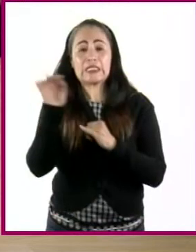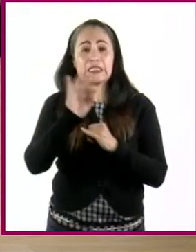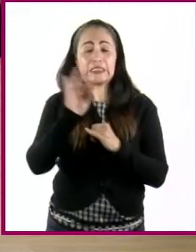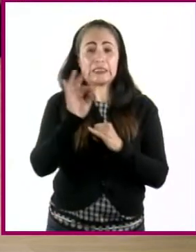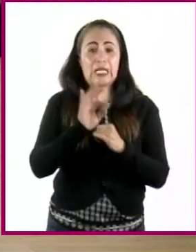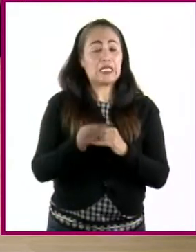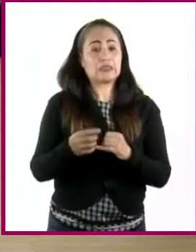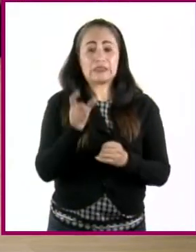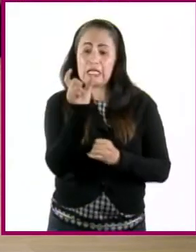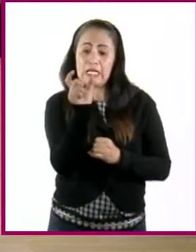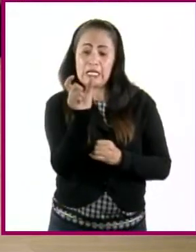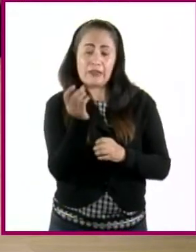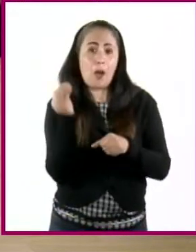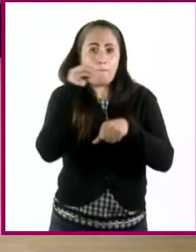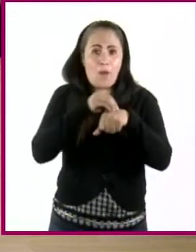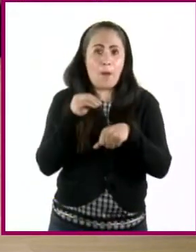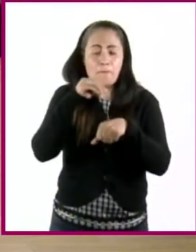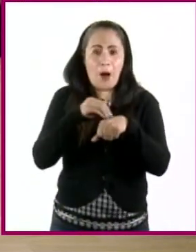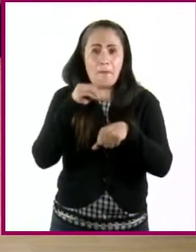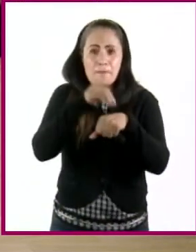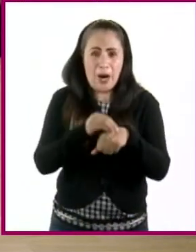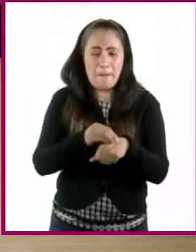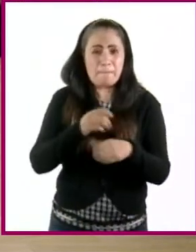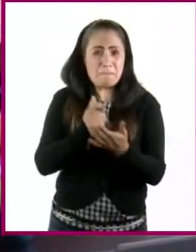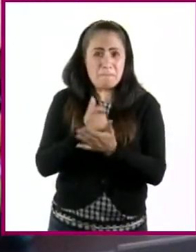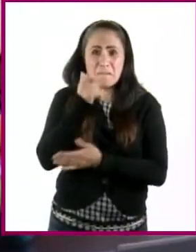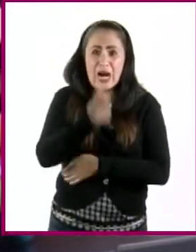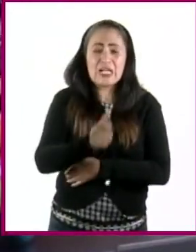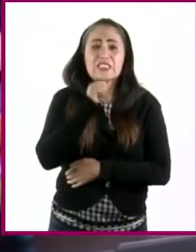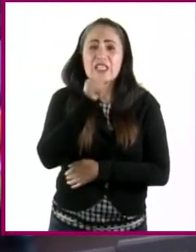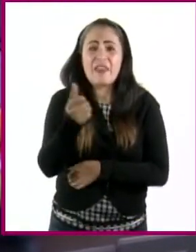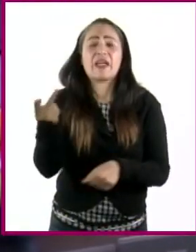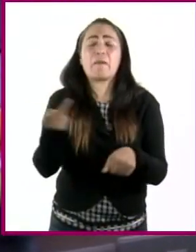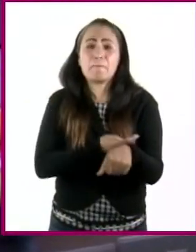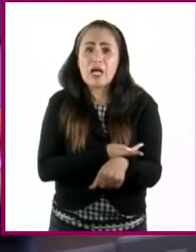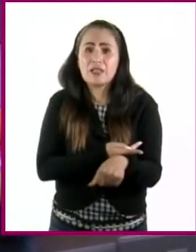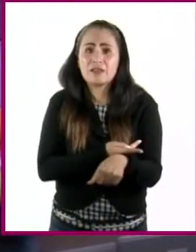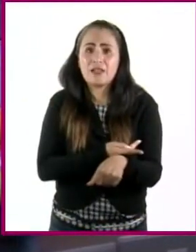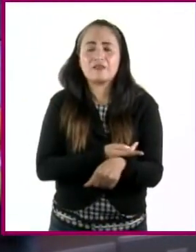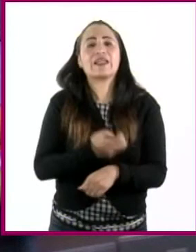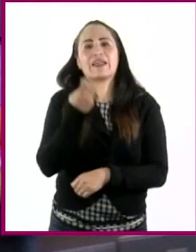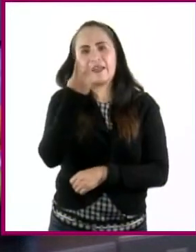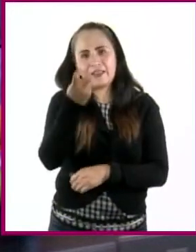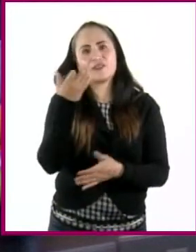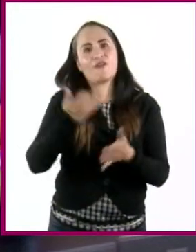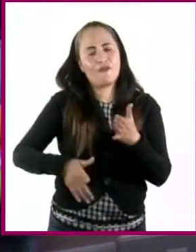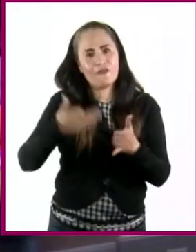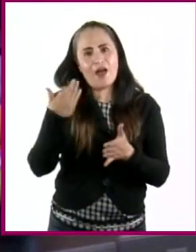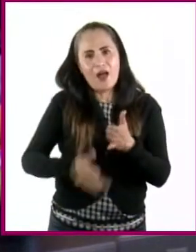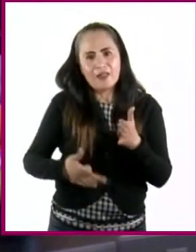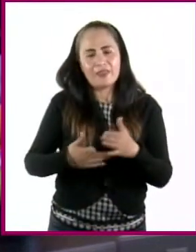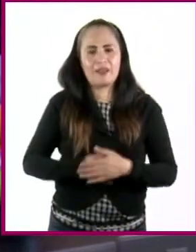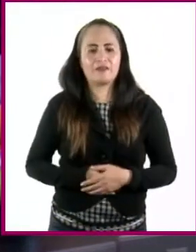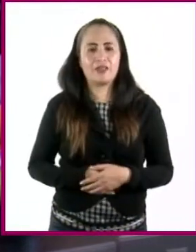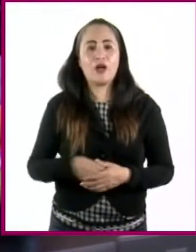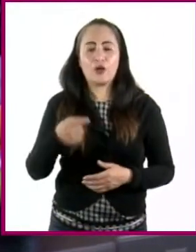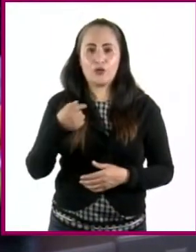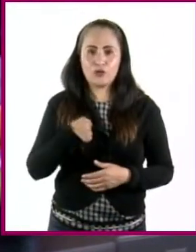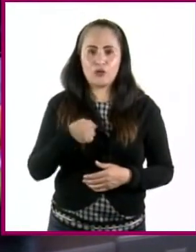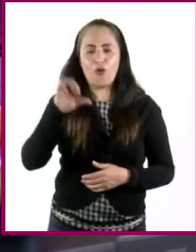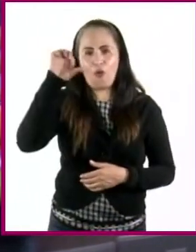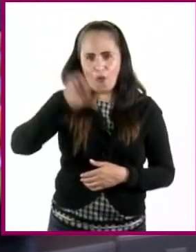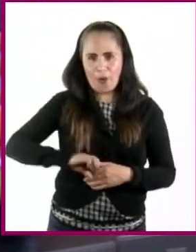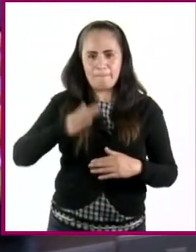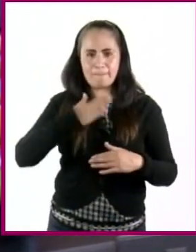a la que se va agregando la deuda de la compra. Eso sí que nos quedó pendiente, ¿eh? Cuando yo llegue a casa